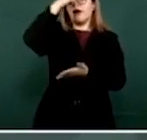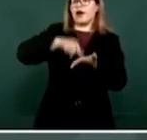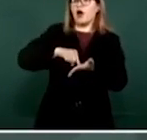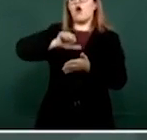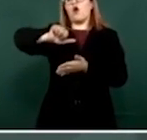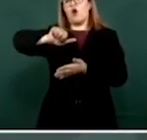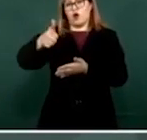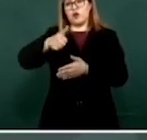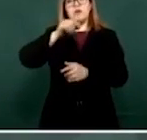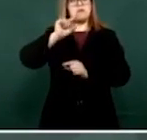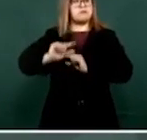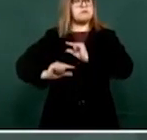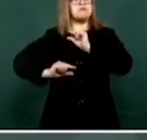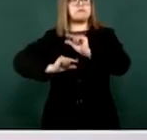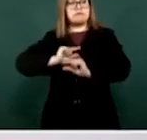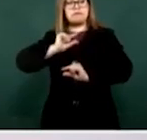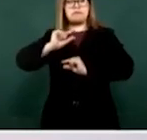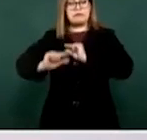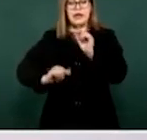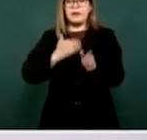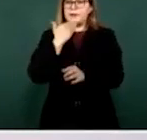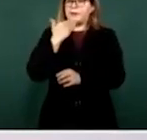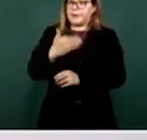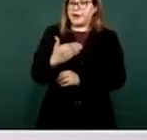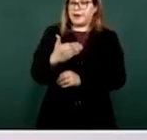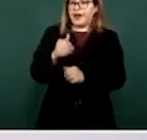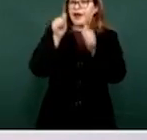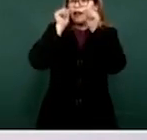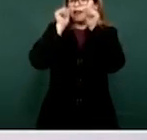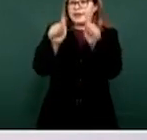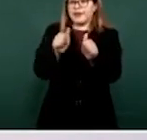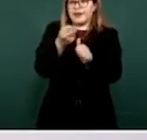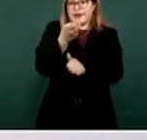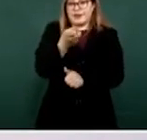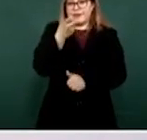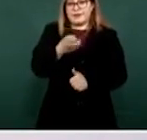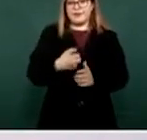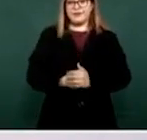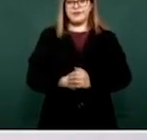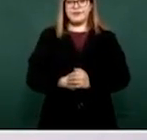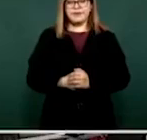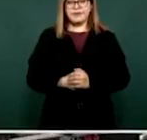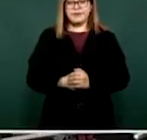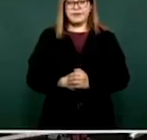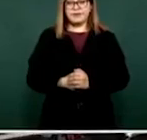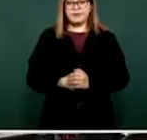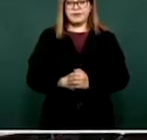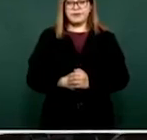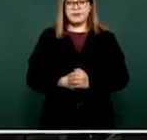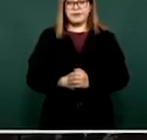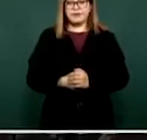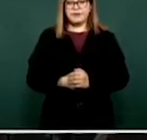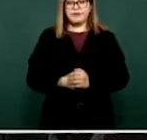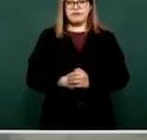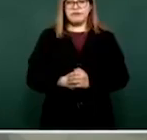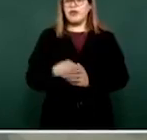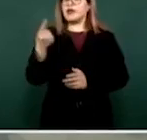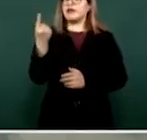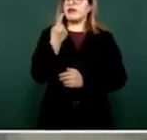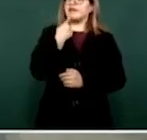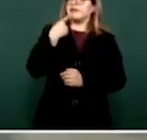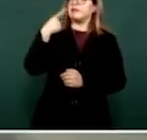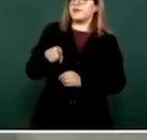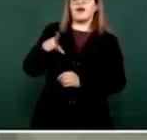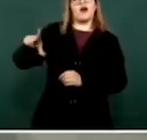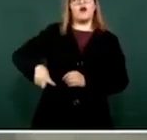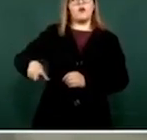otro, y ahí vamos atendiendo estas demandas. ¿Qué están demandando a gobernación?